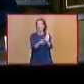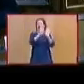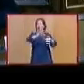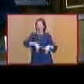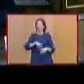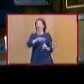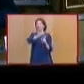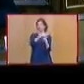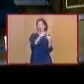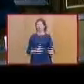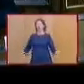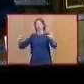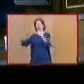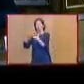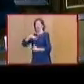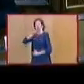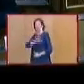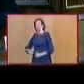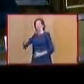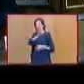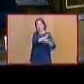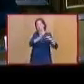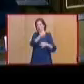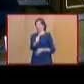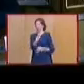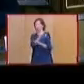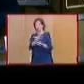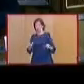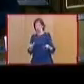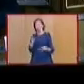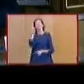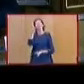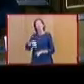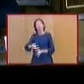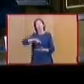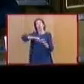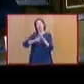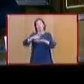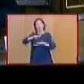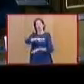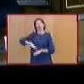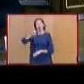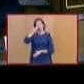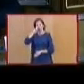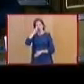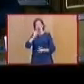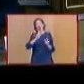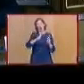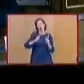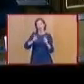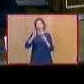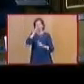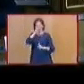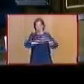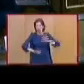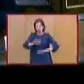con el continente. Un plan de renovación de zonas turísticas y rehabilitación de plantas alojativas obsoletas con un doble